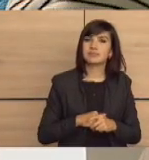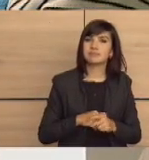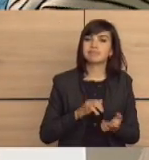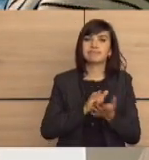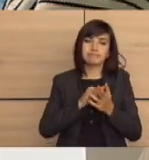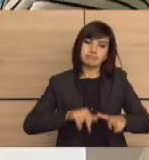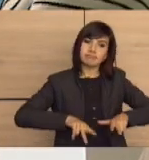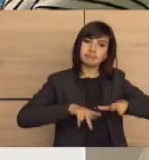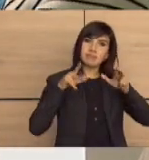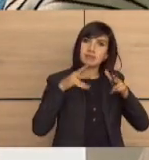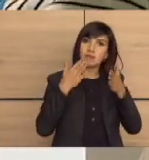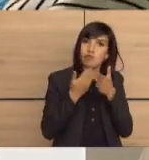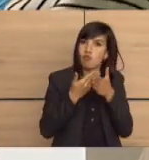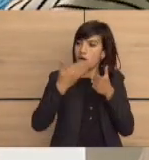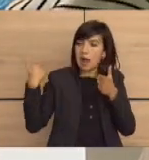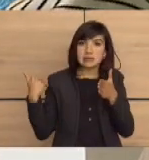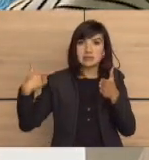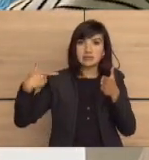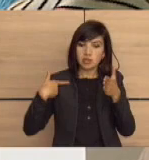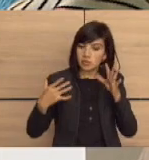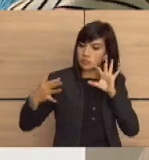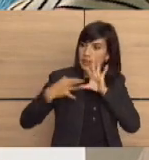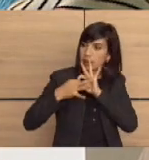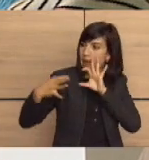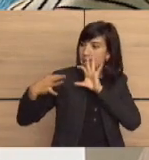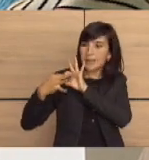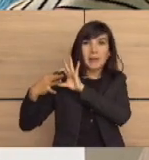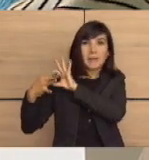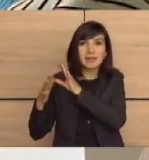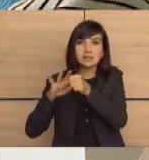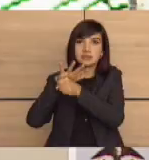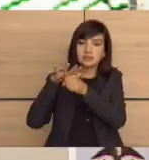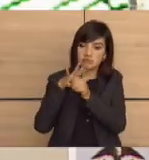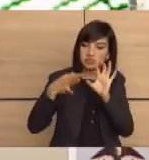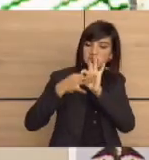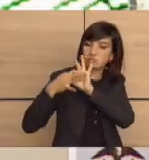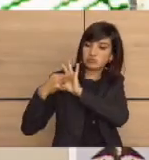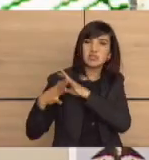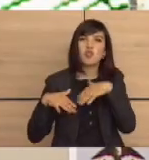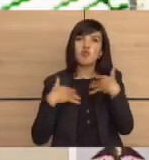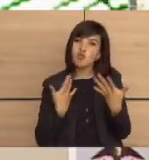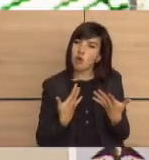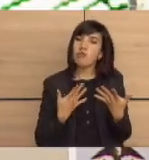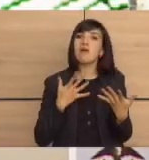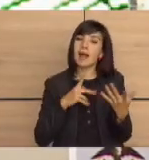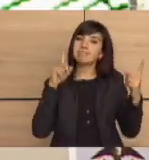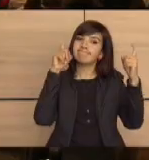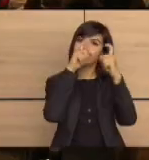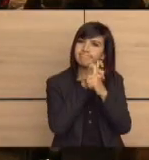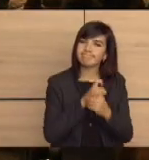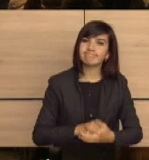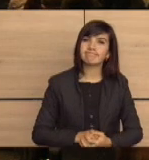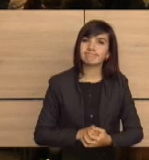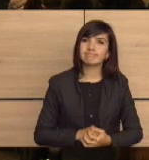de acciones humanas que son las que en definitiva dan razón de lo que fuimos, de lo que somos, de lo que podremos ser.